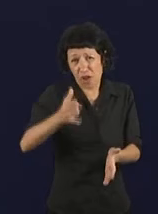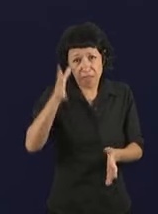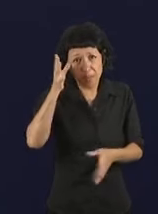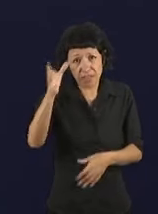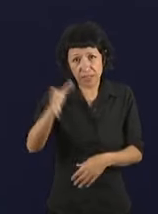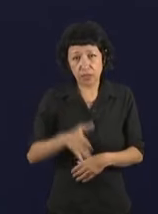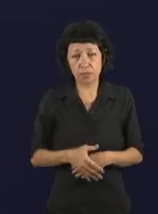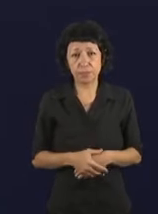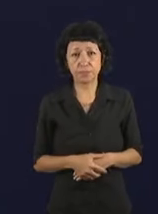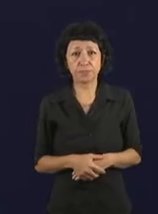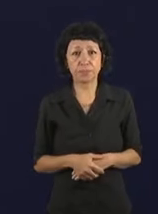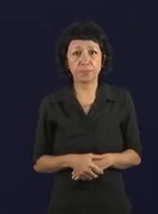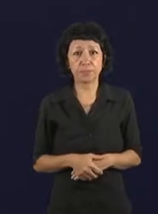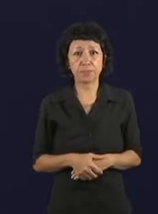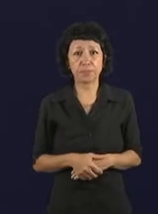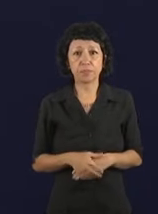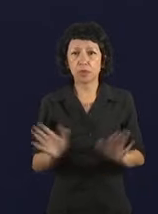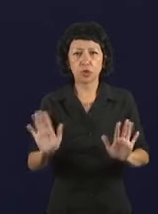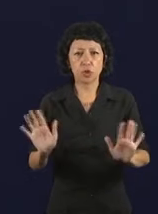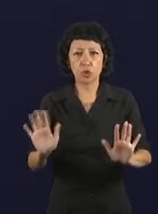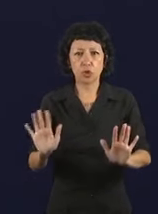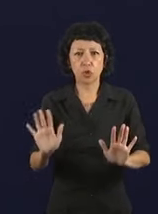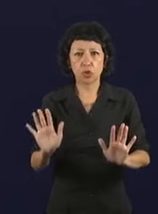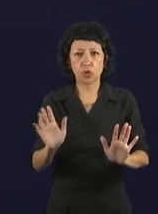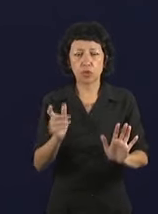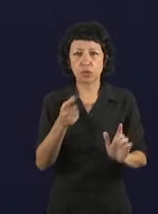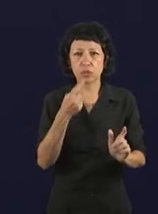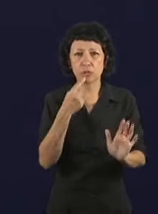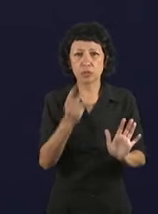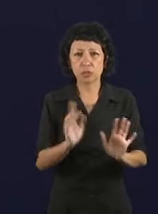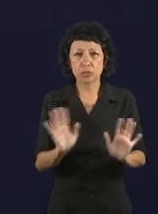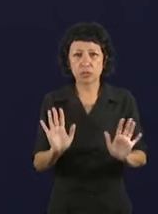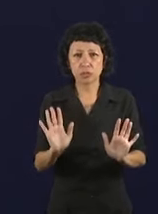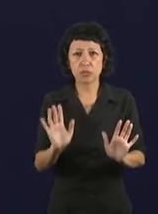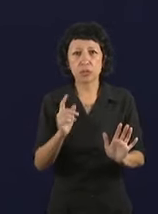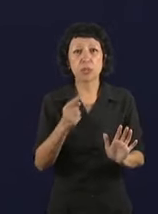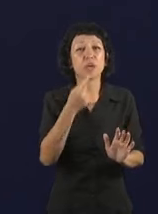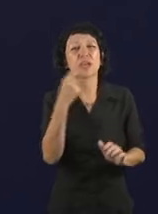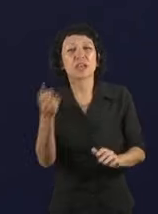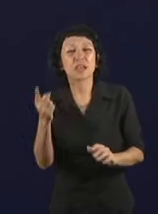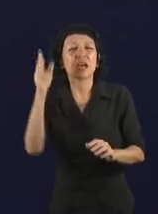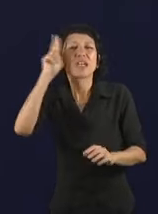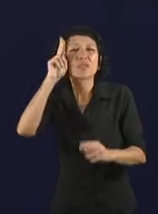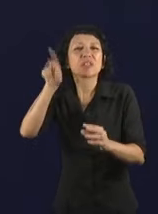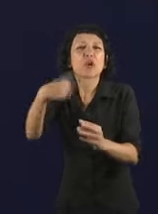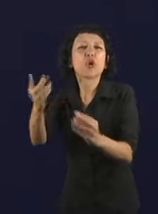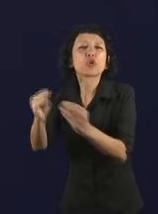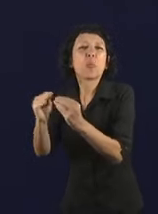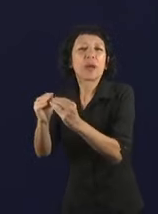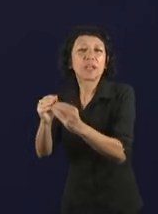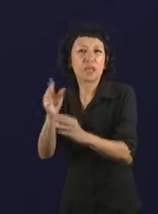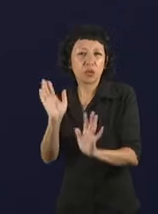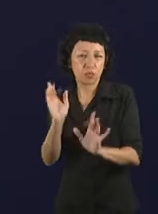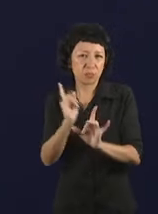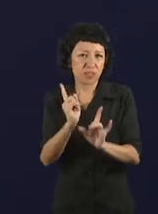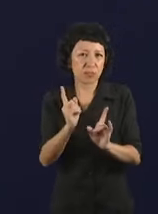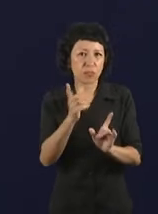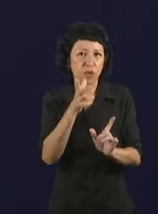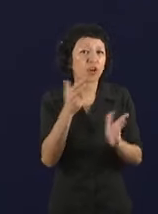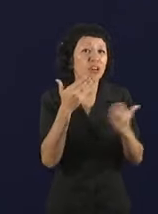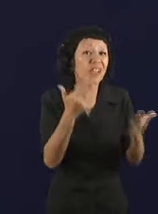elevadísima no no sigo respondiendo porque si no no por respeto a tus compañeros como digo siempre Gracias